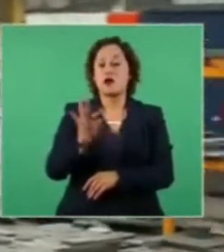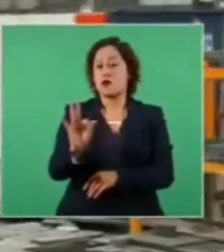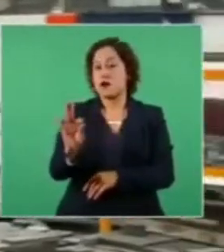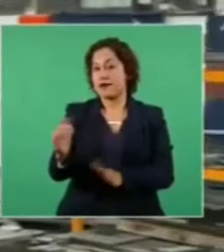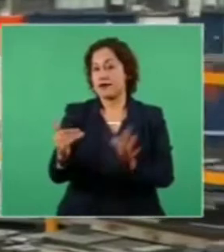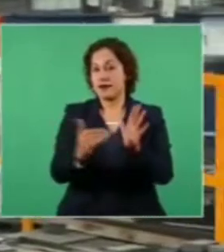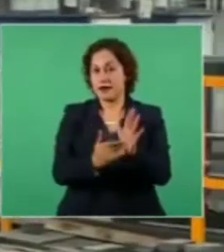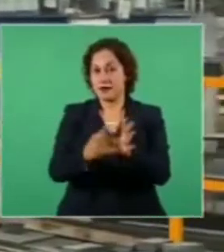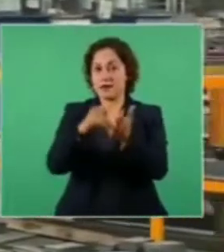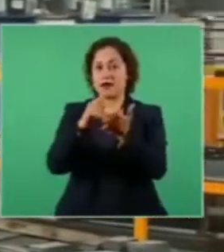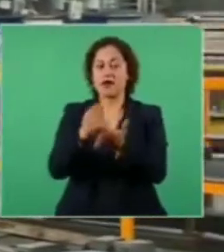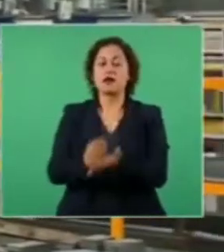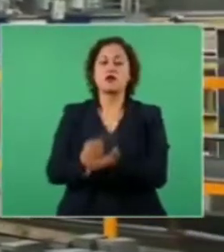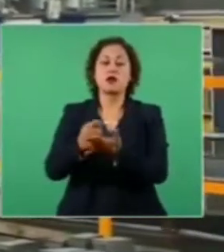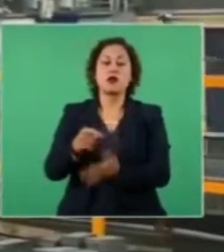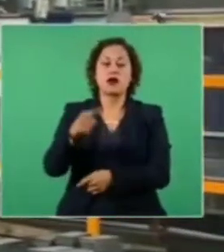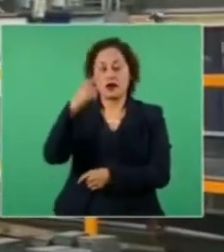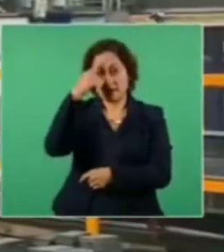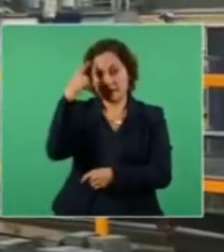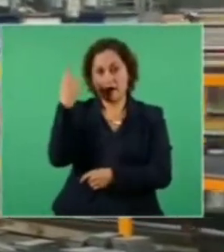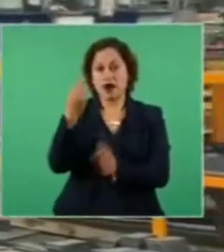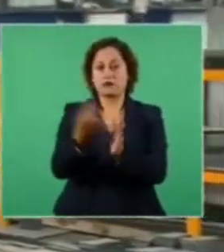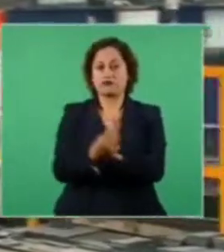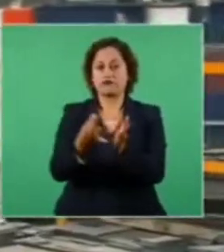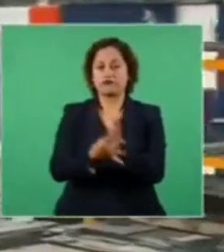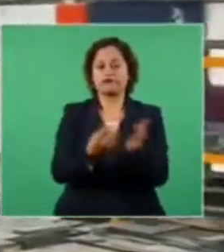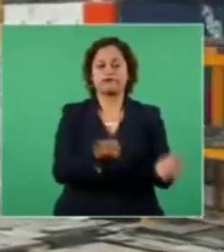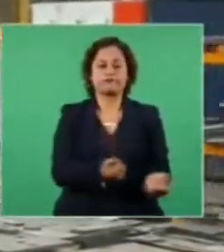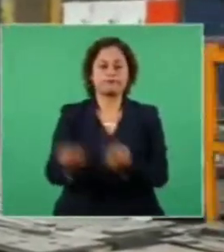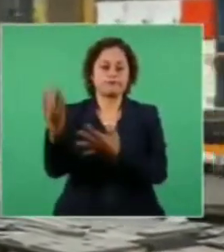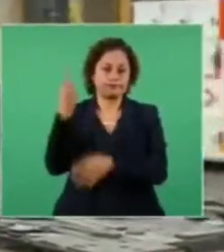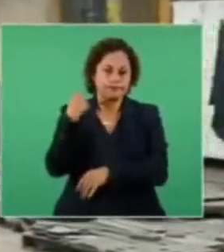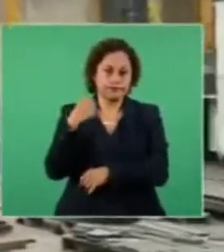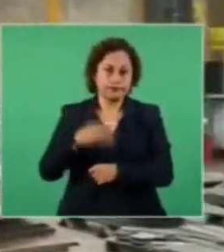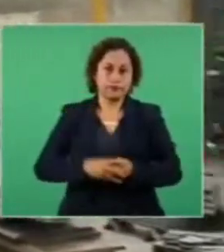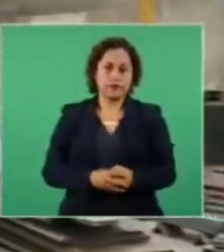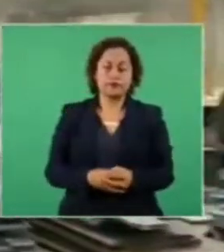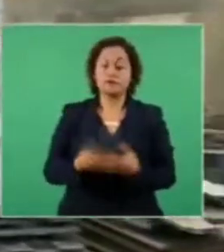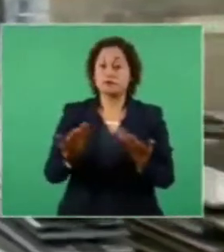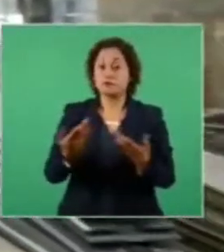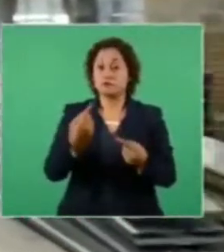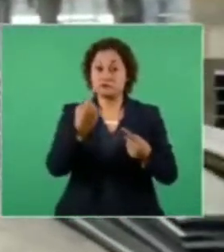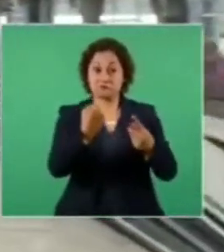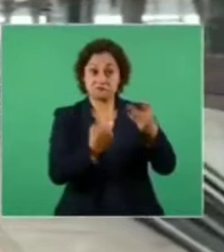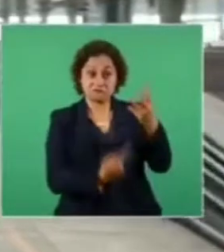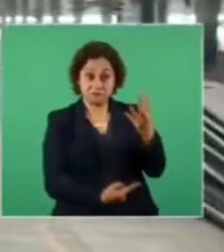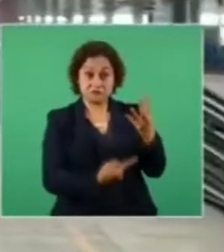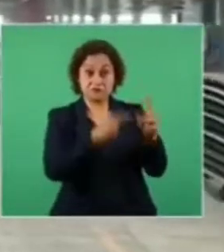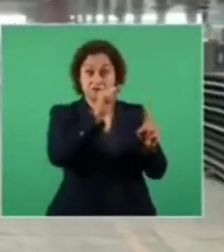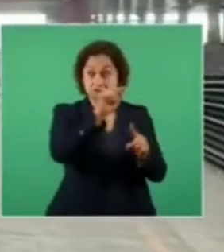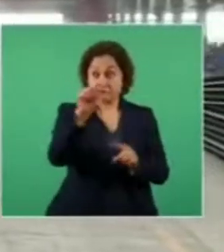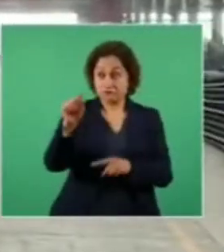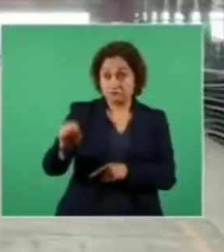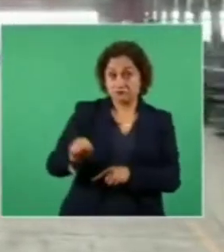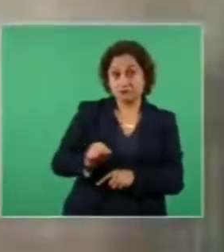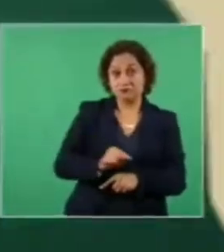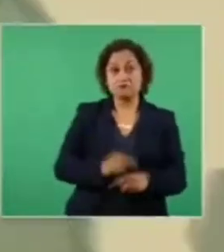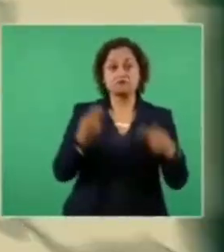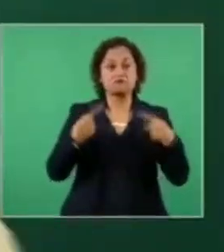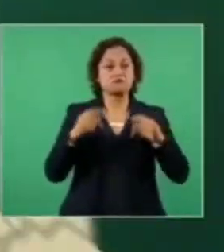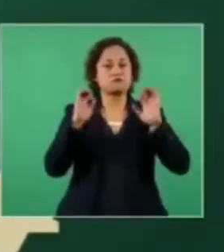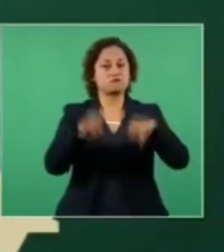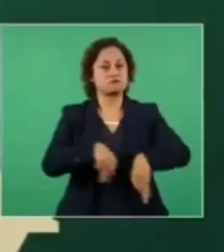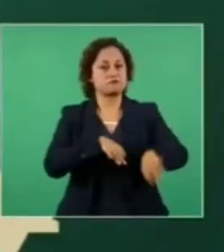de acero estructural para Dos Bocas. Todo esto ha generado empleo aquí en México.